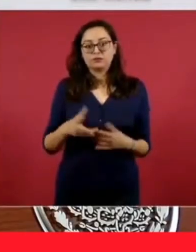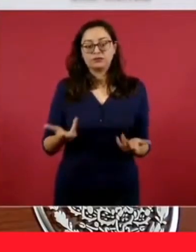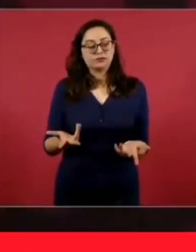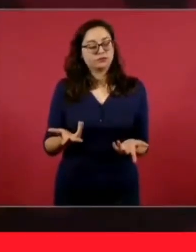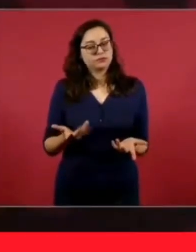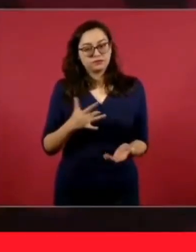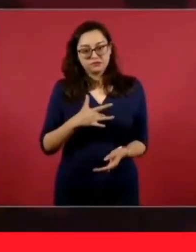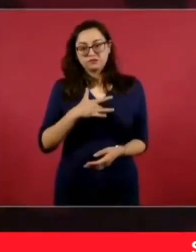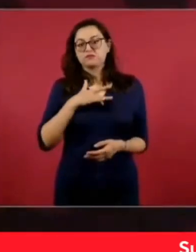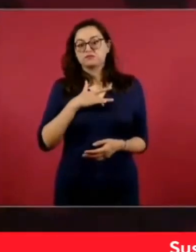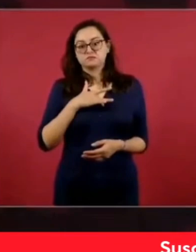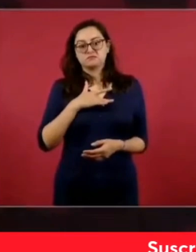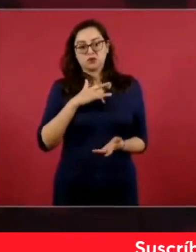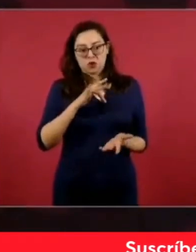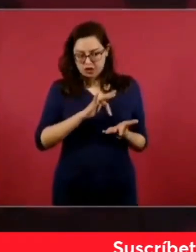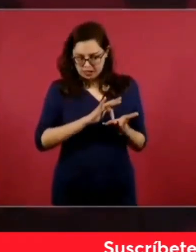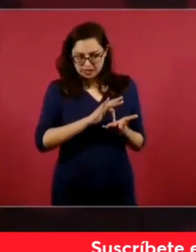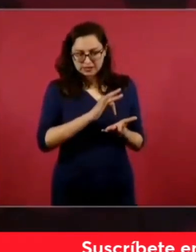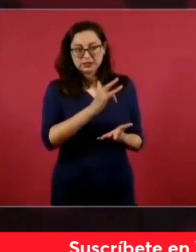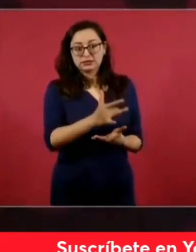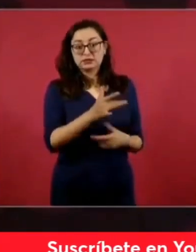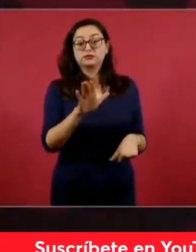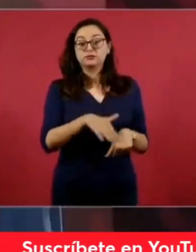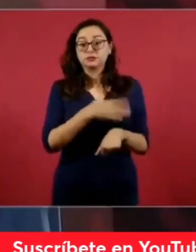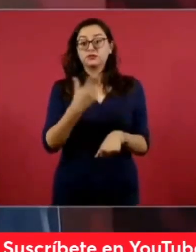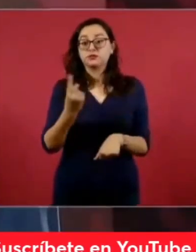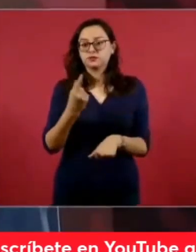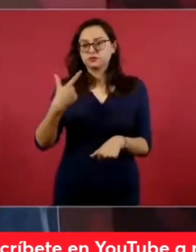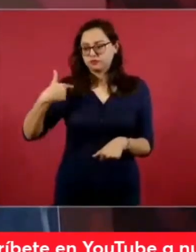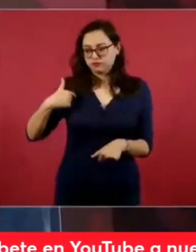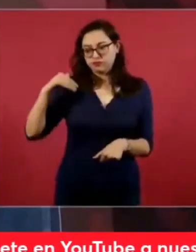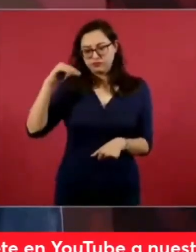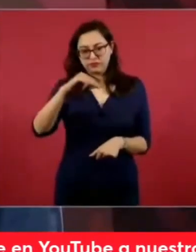no conveniente, me graban